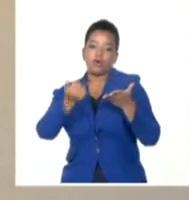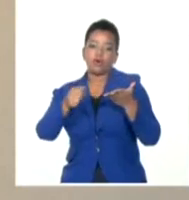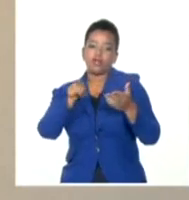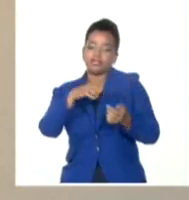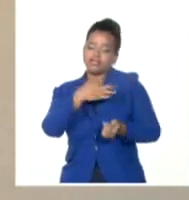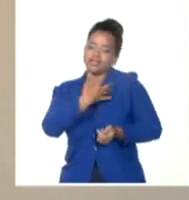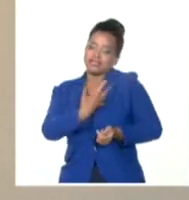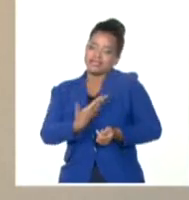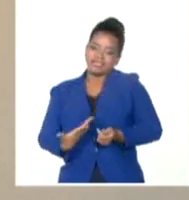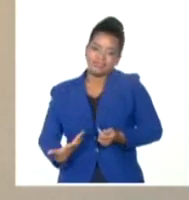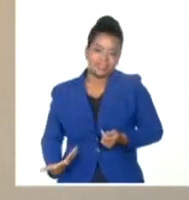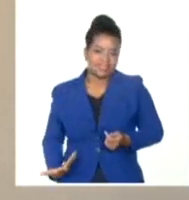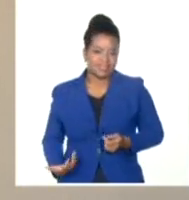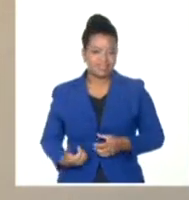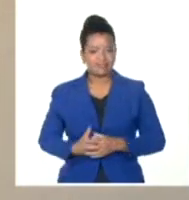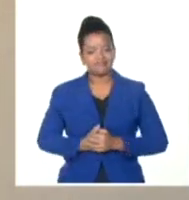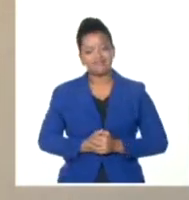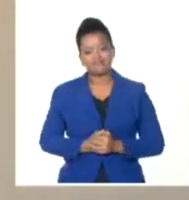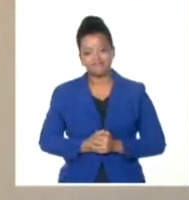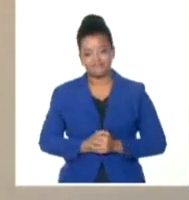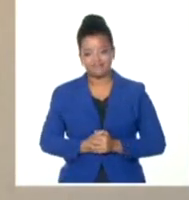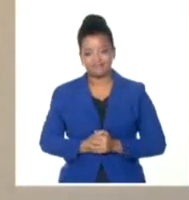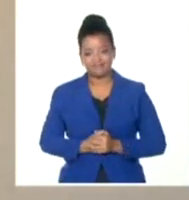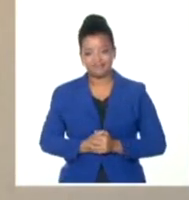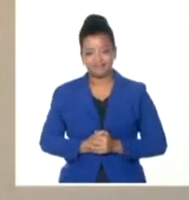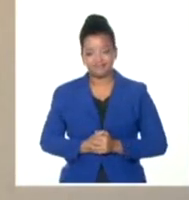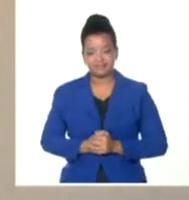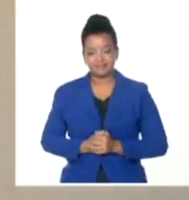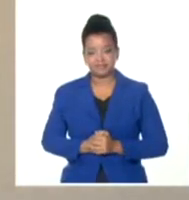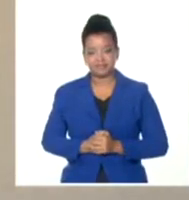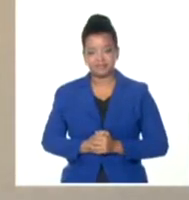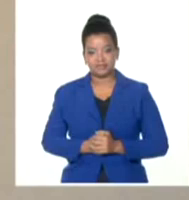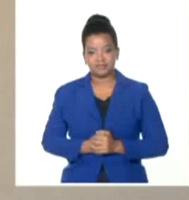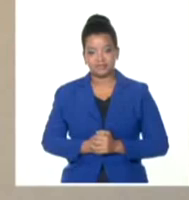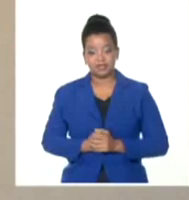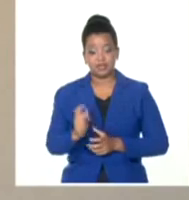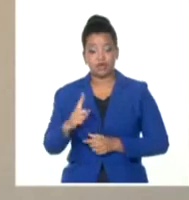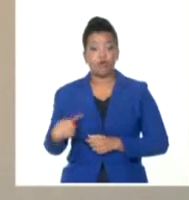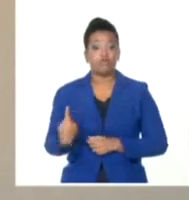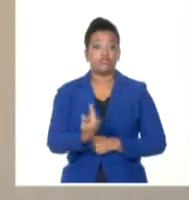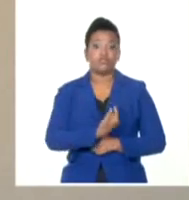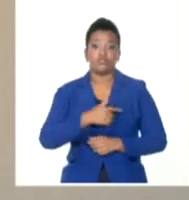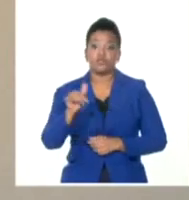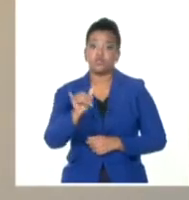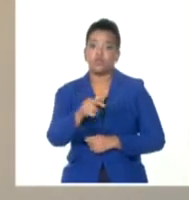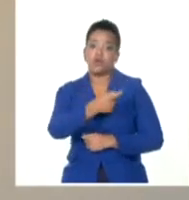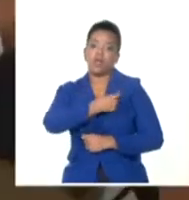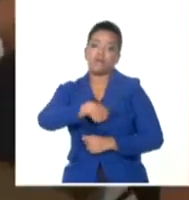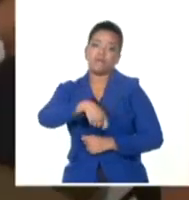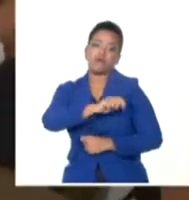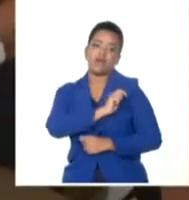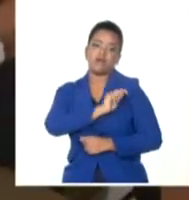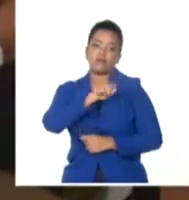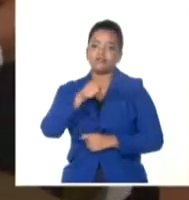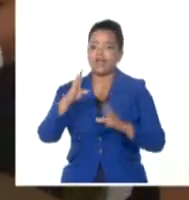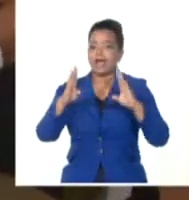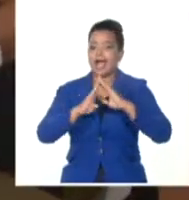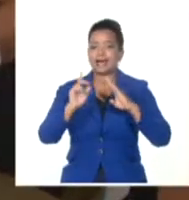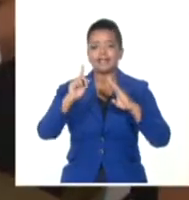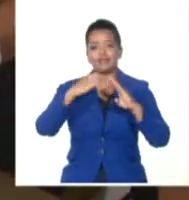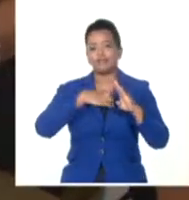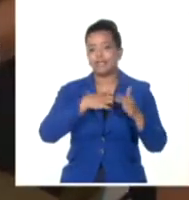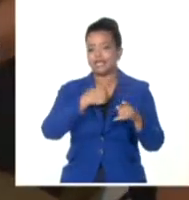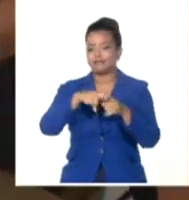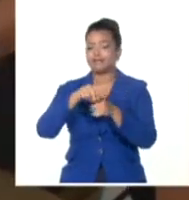sensibilidad, el humanismo de ella, pero no solamente con nosotros, sino a los desposeídos, de forma general.